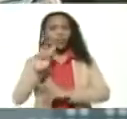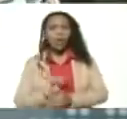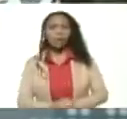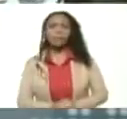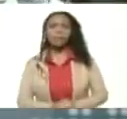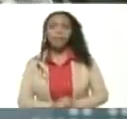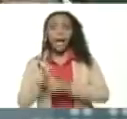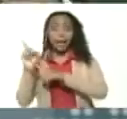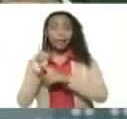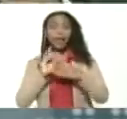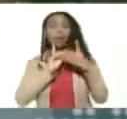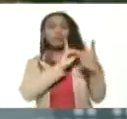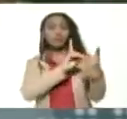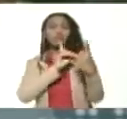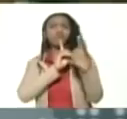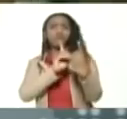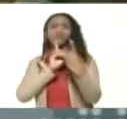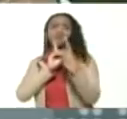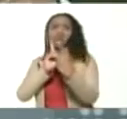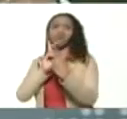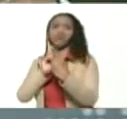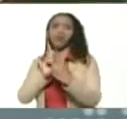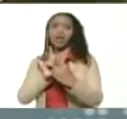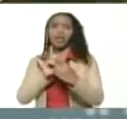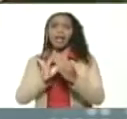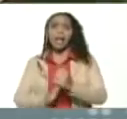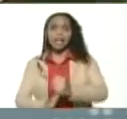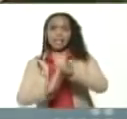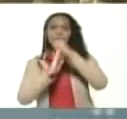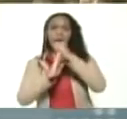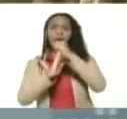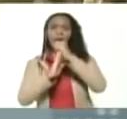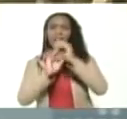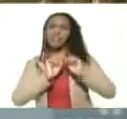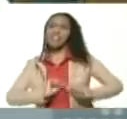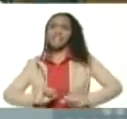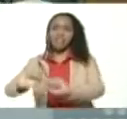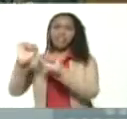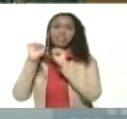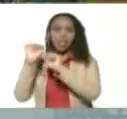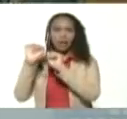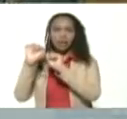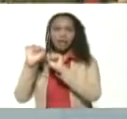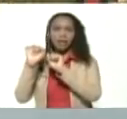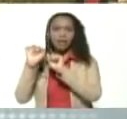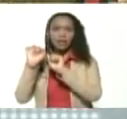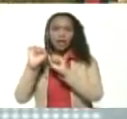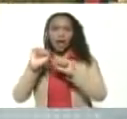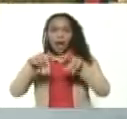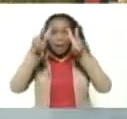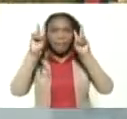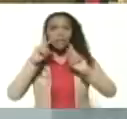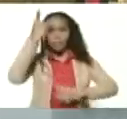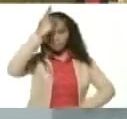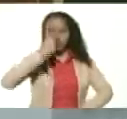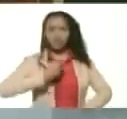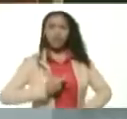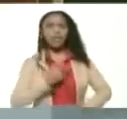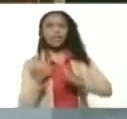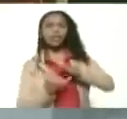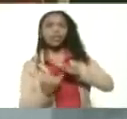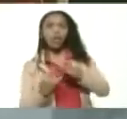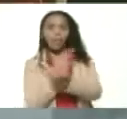Fue un debate dirigido a defender la dignidad de las instituciones